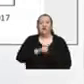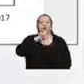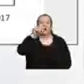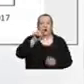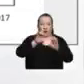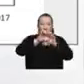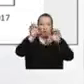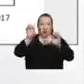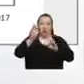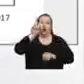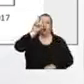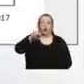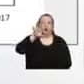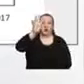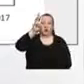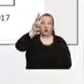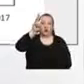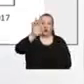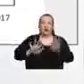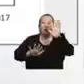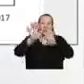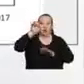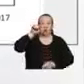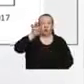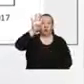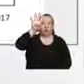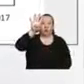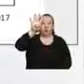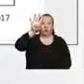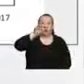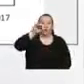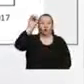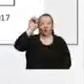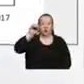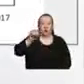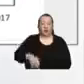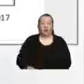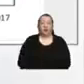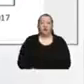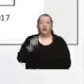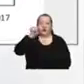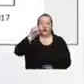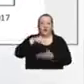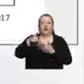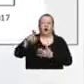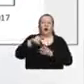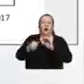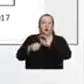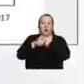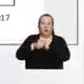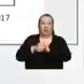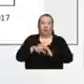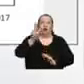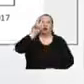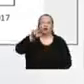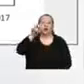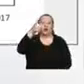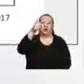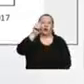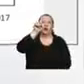2006 15.4 por ciento de la empresa respondieron que sí quieren pago con 2010